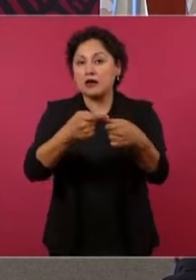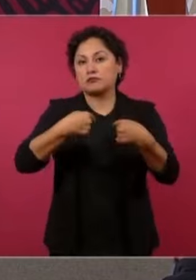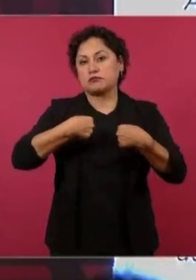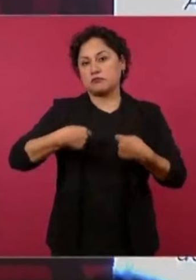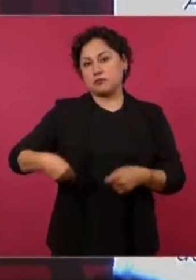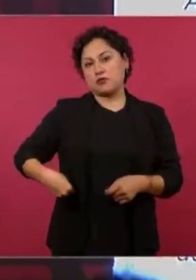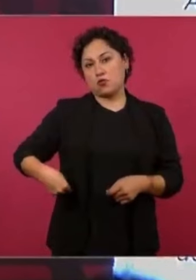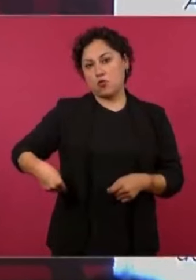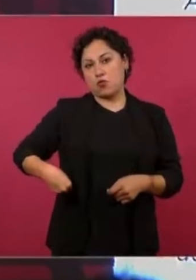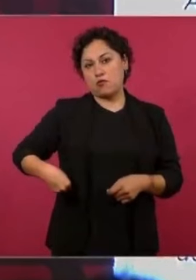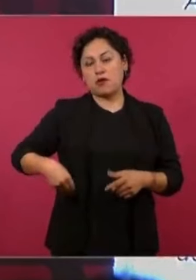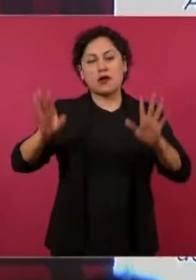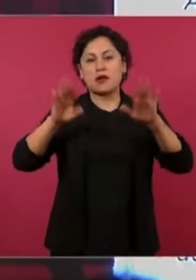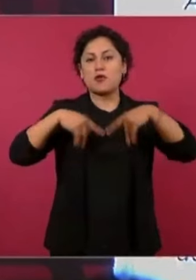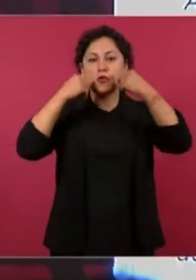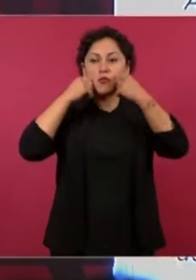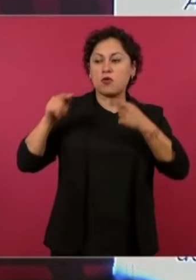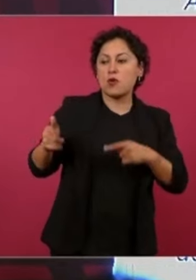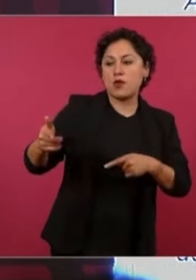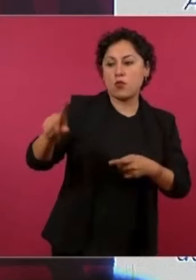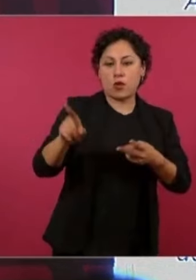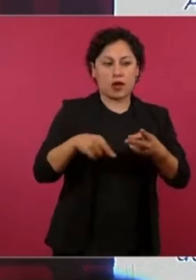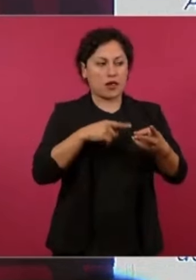aunque pase en Guanajuato, aunque pase en Tabasco, aunque pase